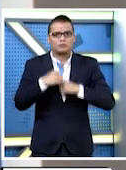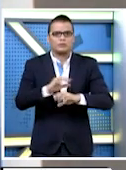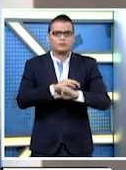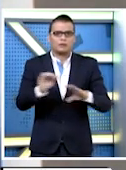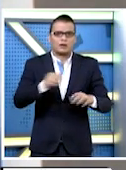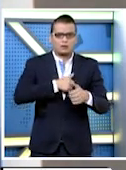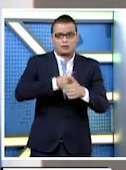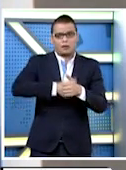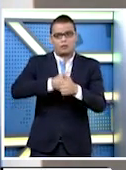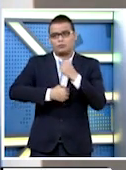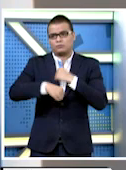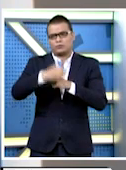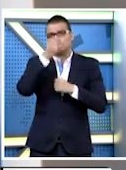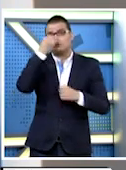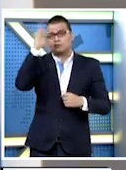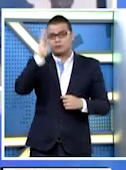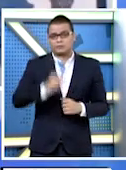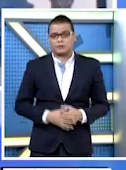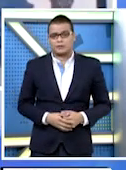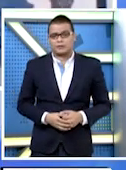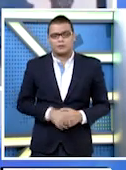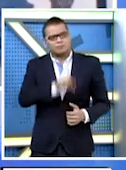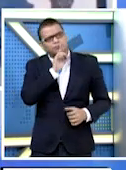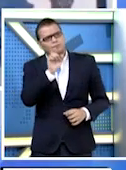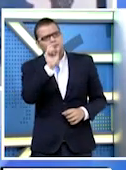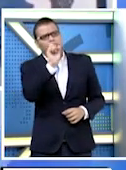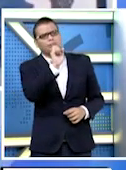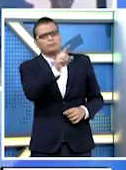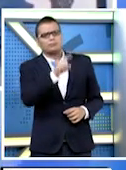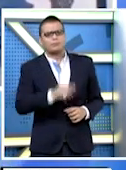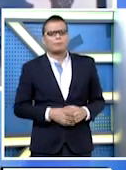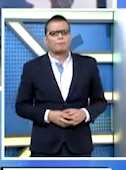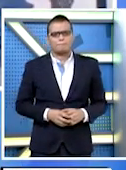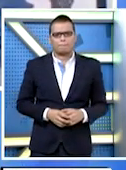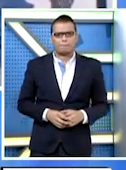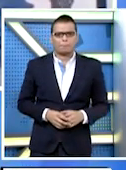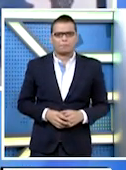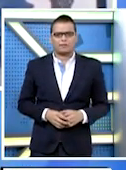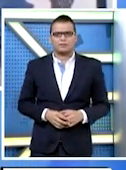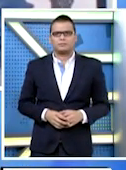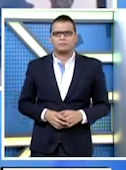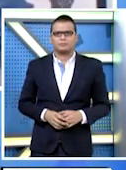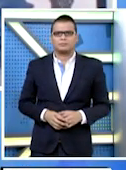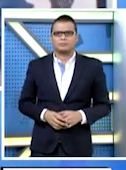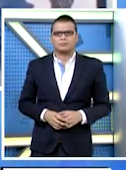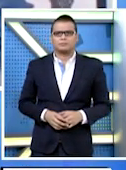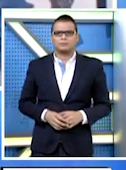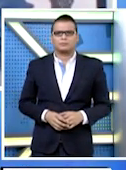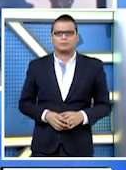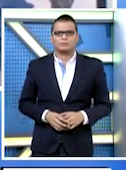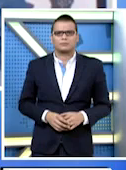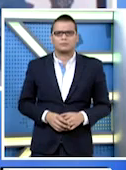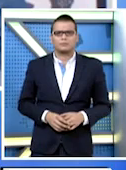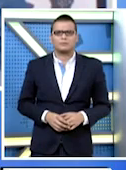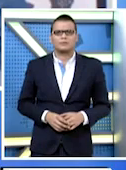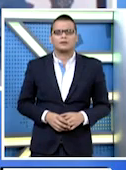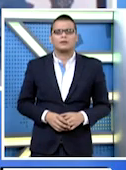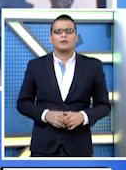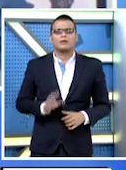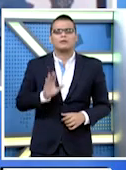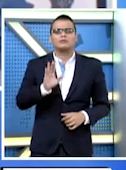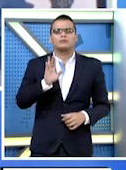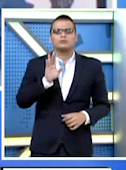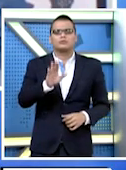individual. ¿Es posible que estas medidas sean un ejercicio que esté ejecutando